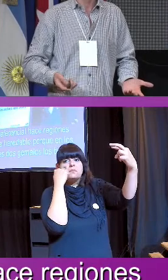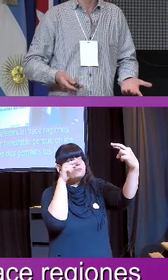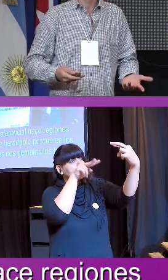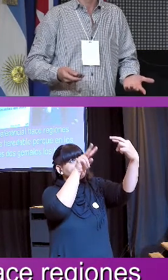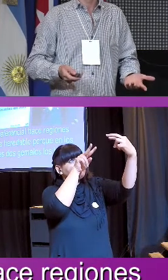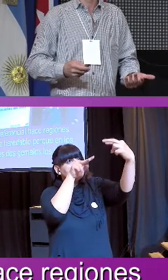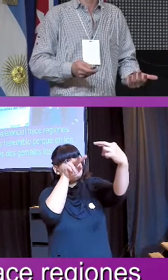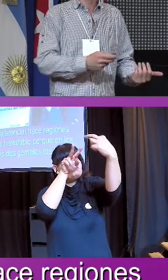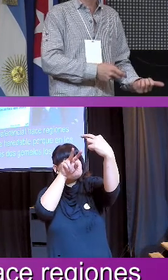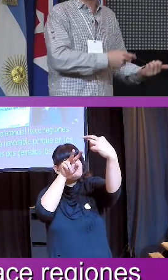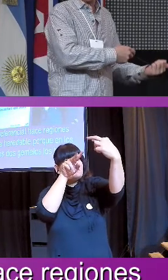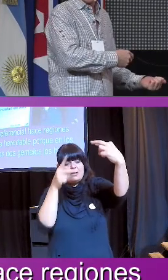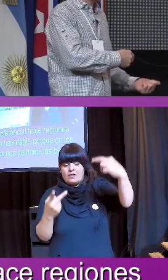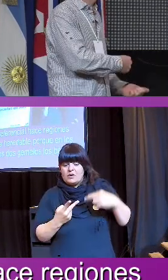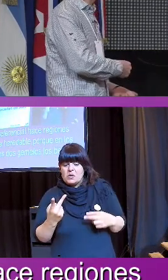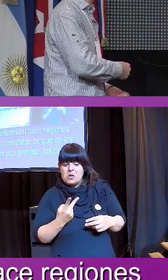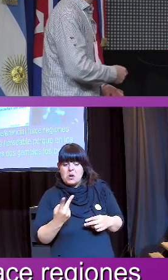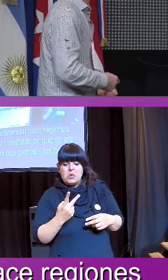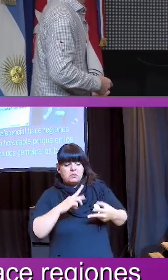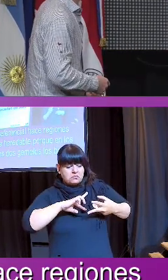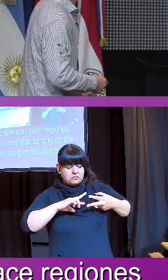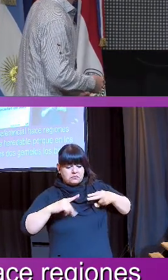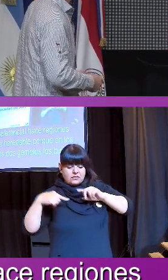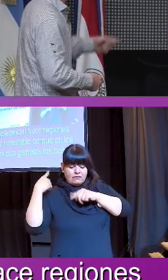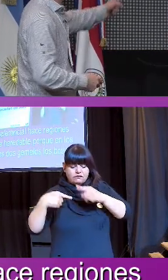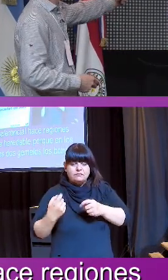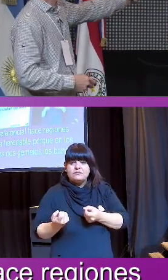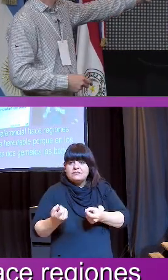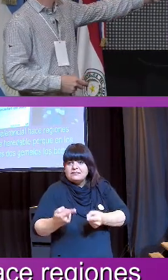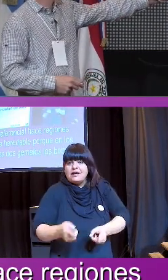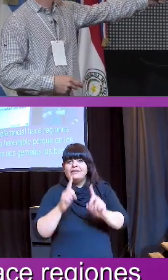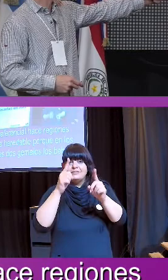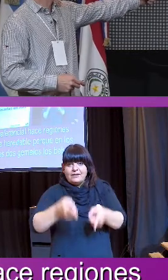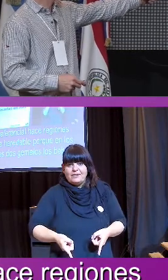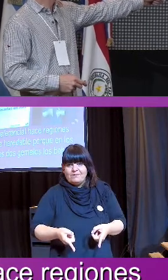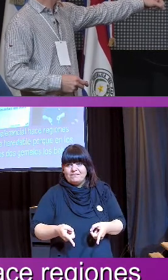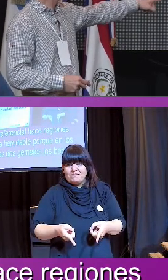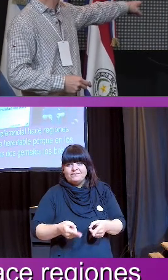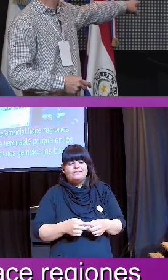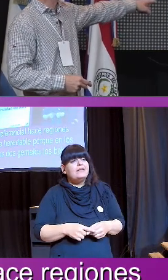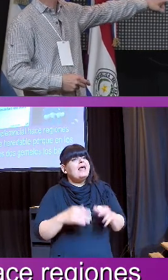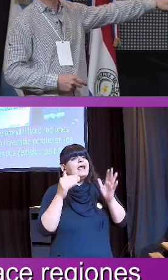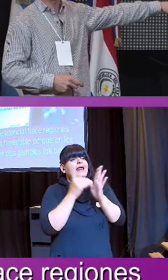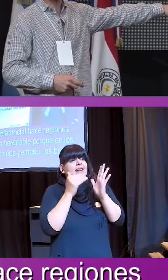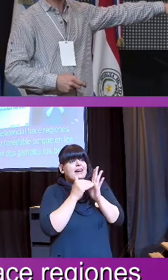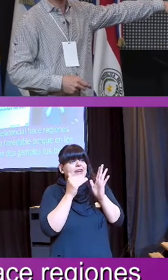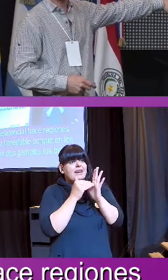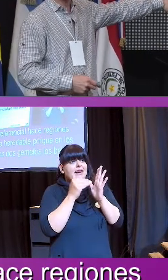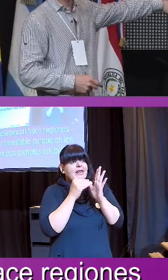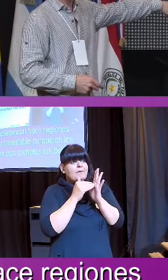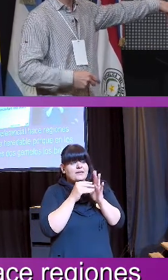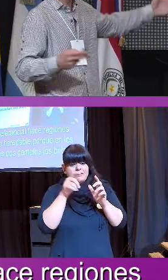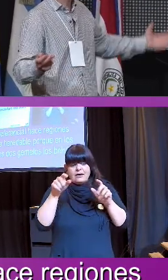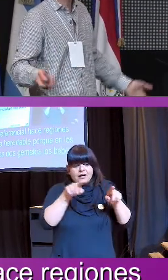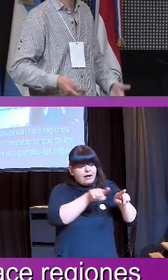una característica altamente heredable, concluyen ellos a partir de eso. Hay una alta concordancia entre gemelos que no ocurre entre los que no son